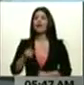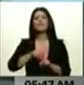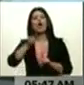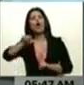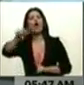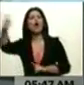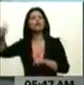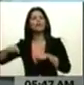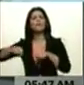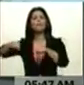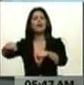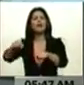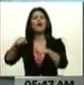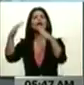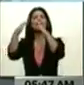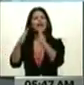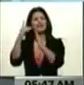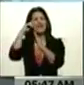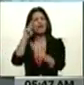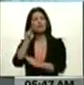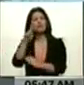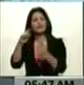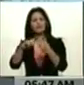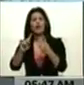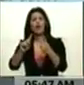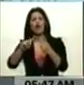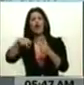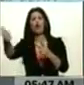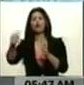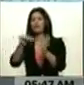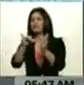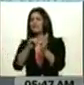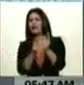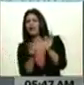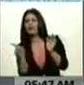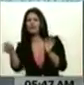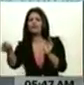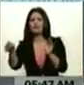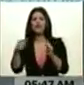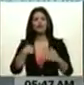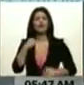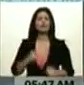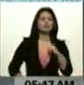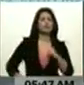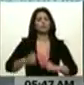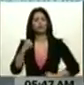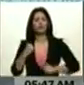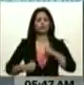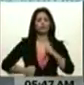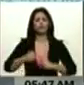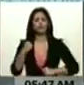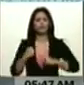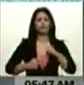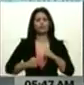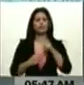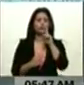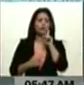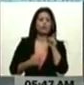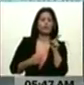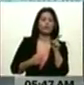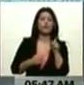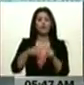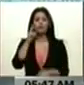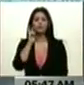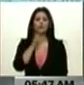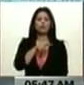Unicasa, Central, el que está aquí al ladito, uno que está haciendo ejercicio por la mañana en el gimnasio del canal, tú lo ves por la parte trasera de la puerta